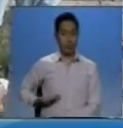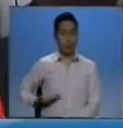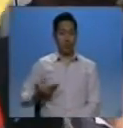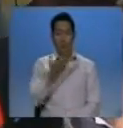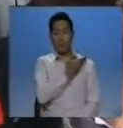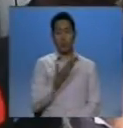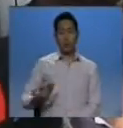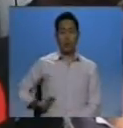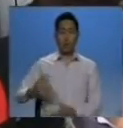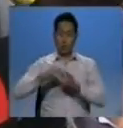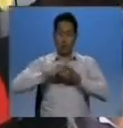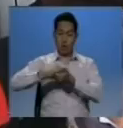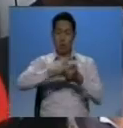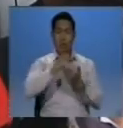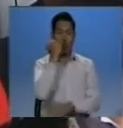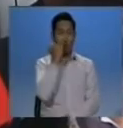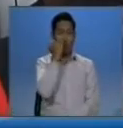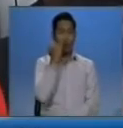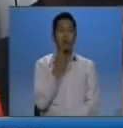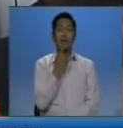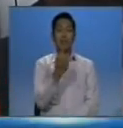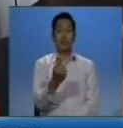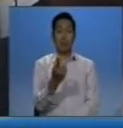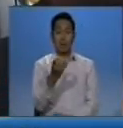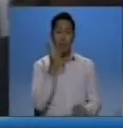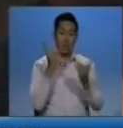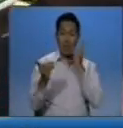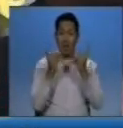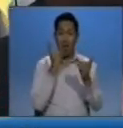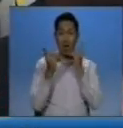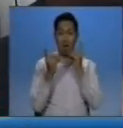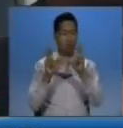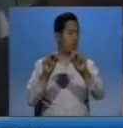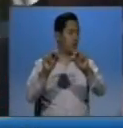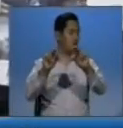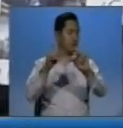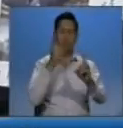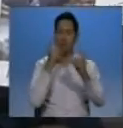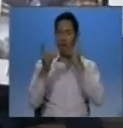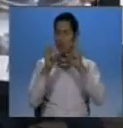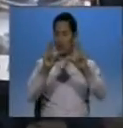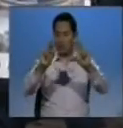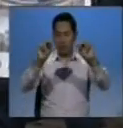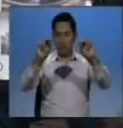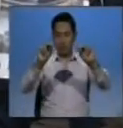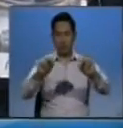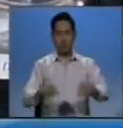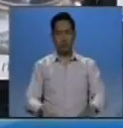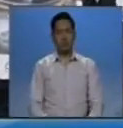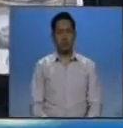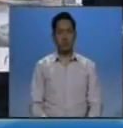diálogo. Diálogas no. La población nos ha dicho que no vamos al diálogo.